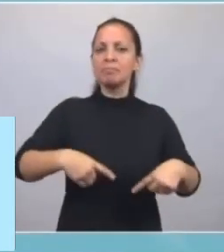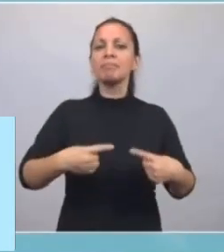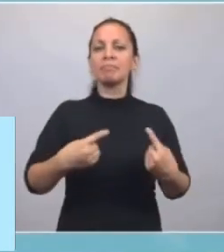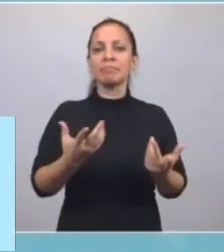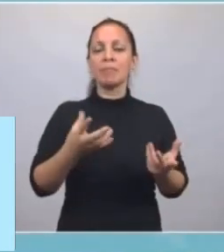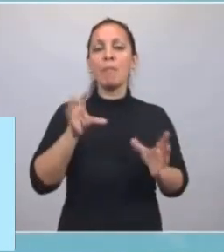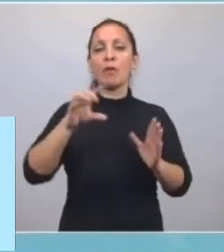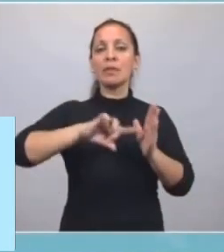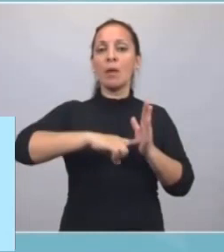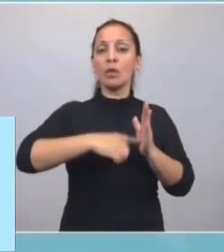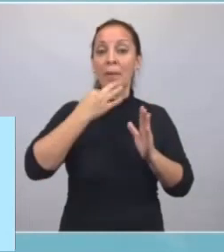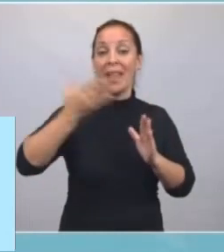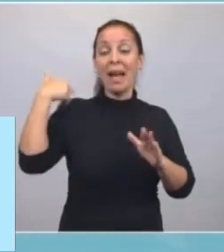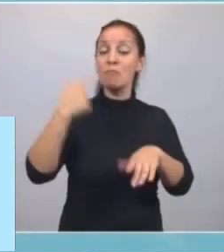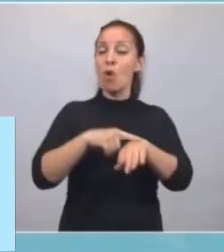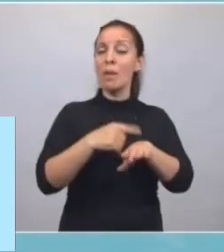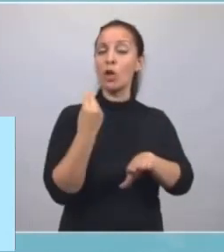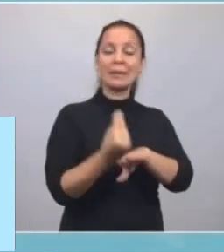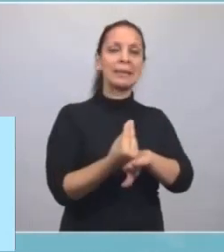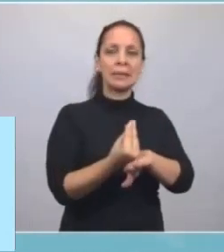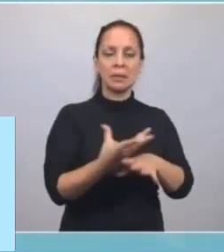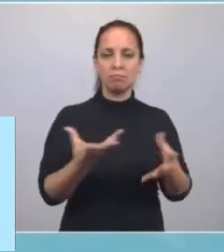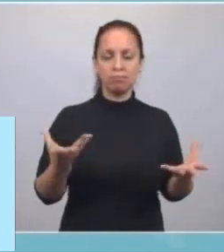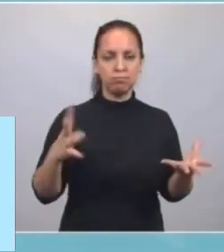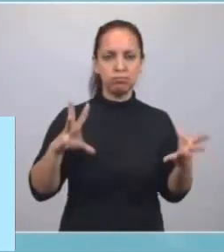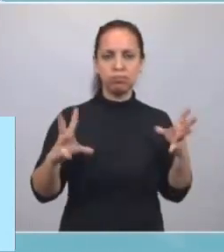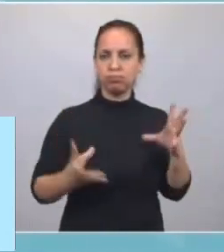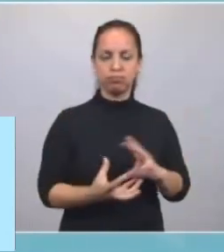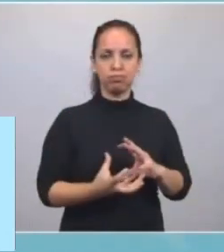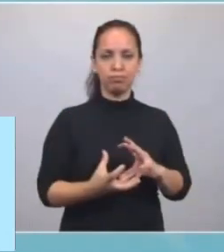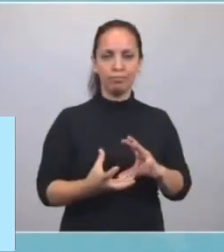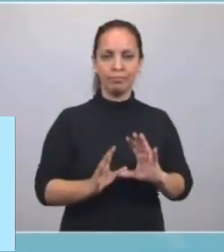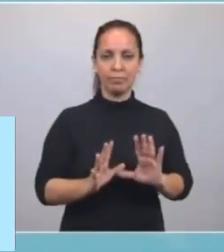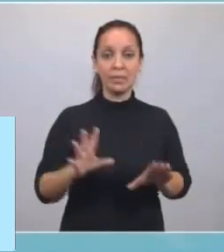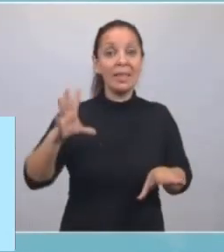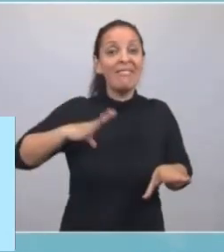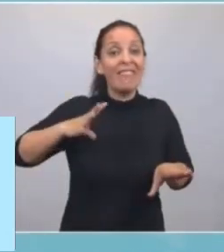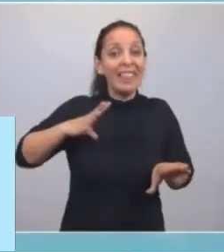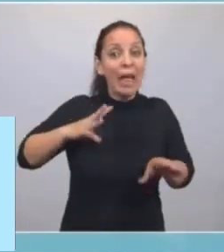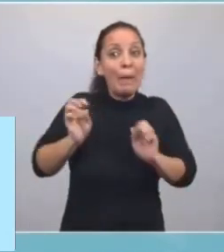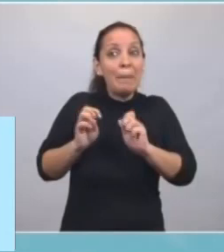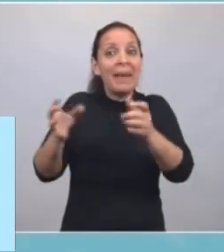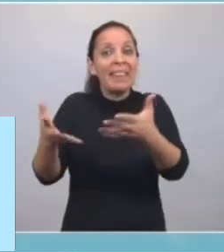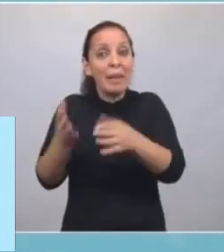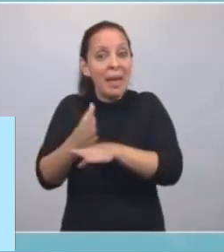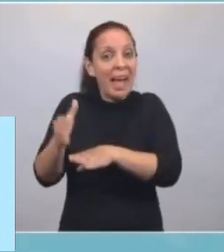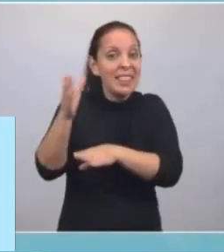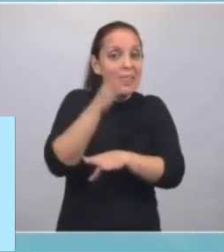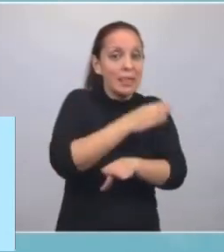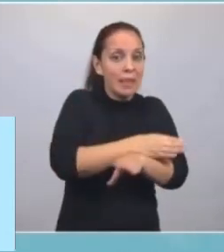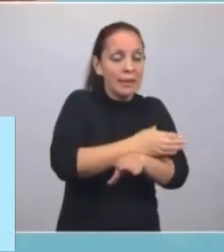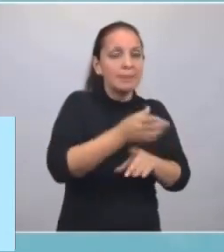provincia estaba realmente en emergencia en crisis todavía no había llegado la pandemia y se votó